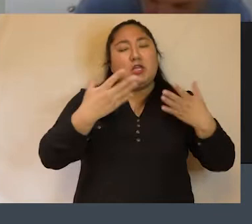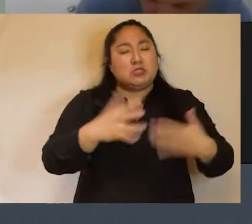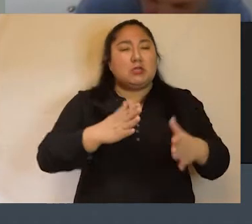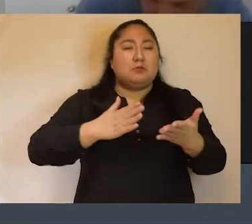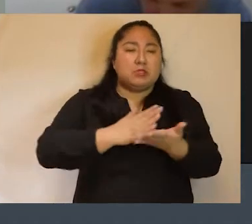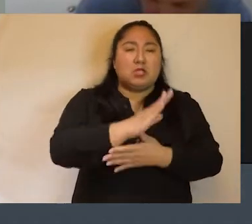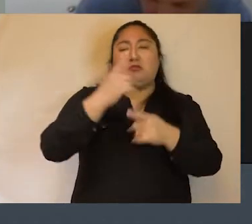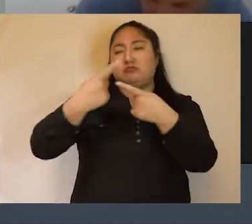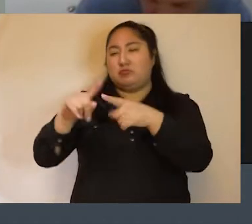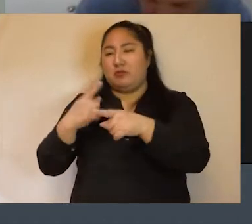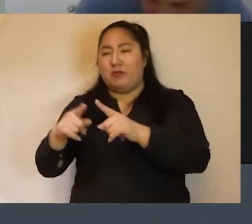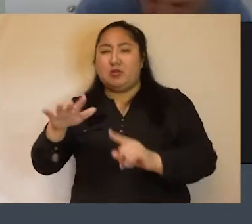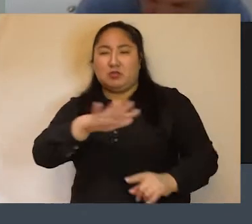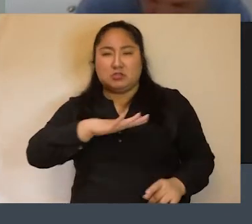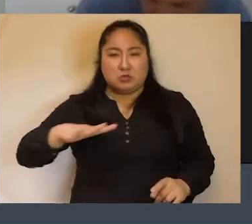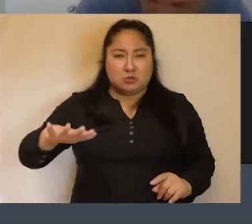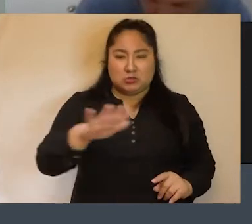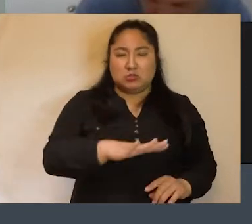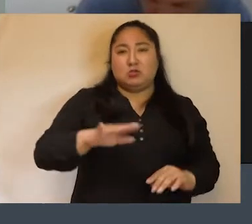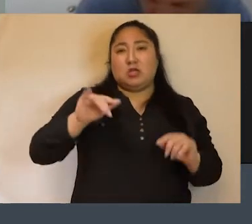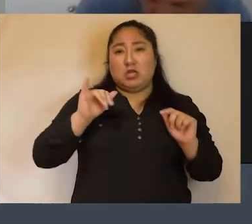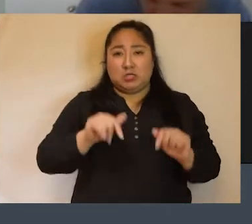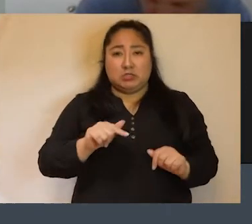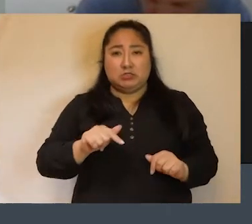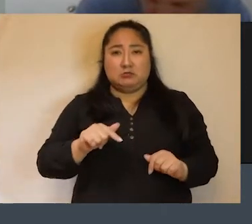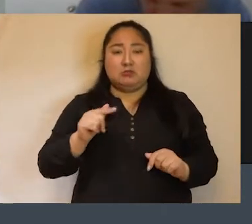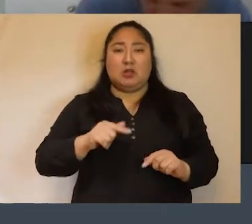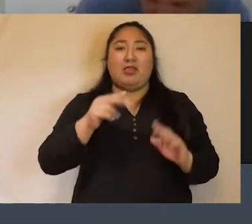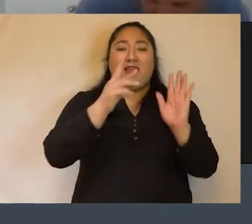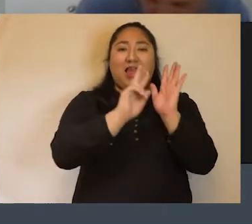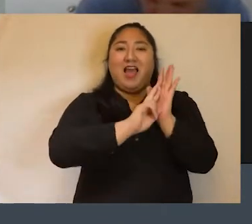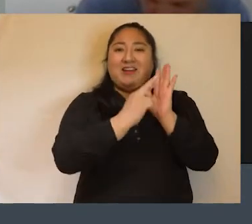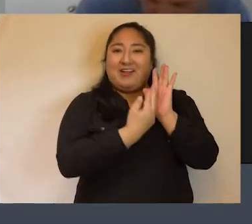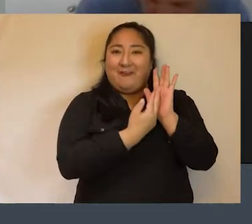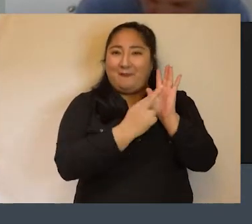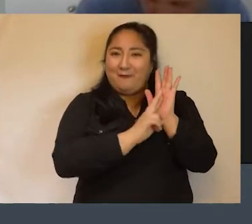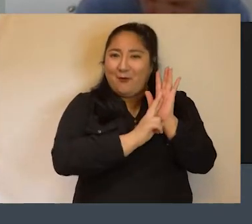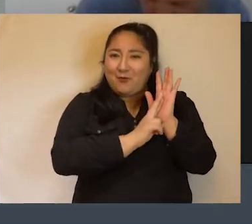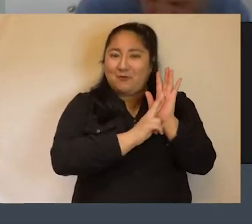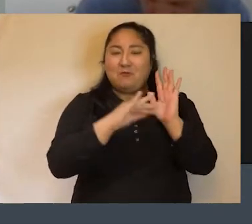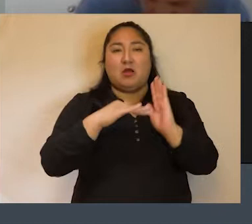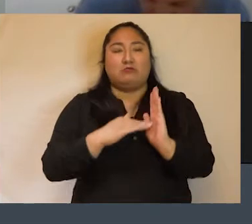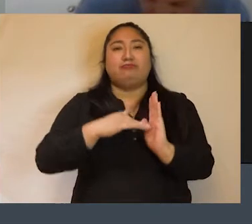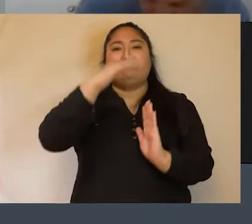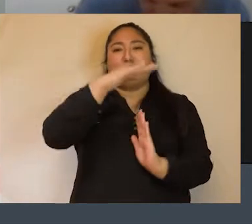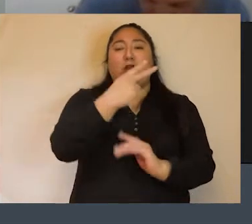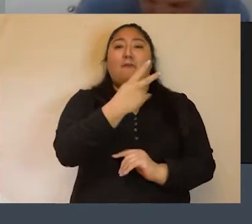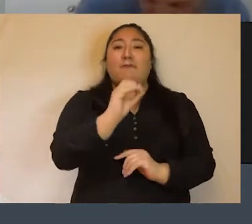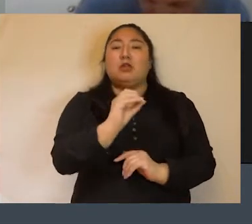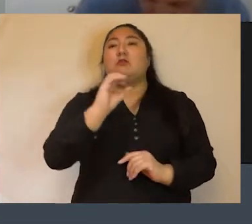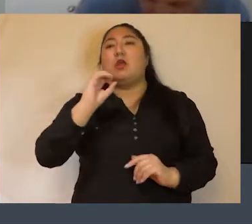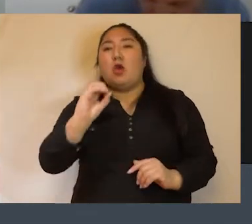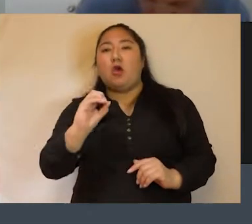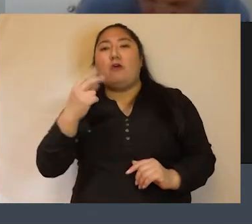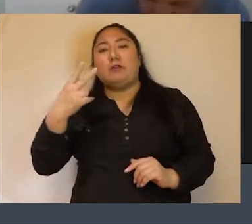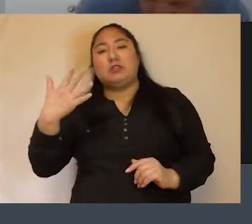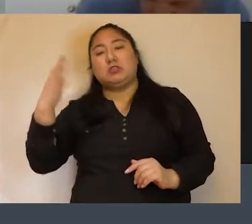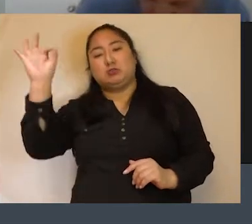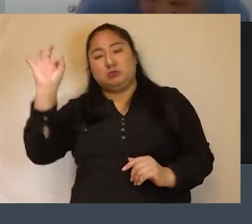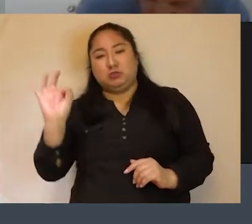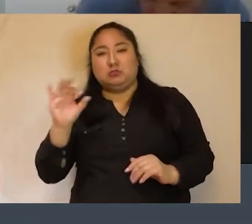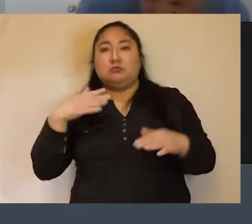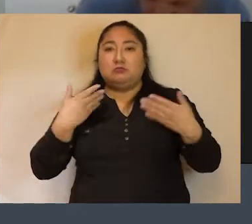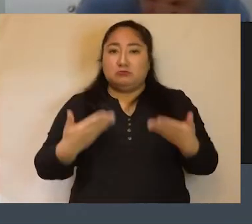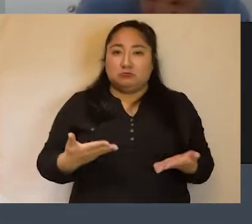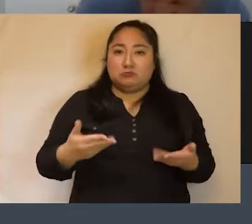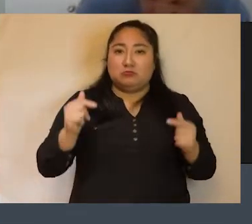se venía gatillando por diferentes voces y que se estimaba que la reforma aumentara entre un 20 y un 25%. Y